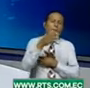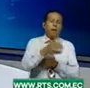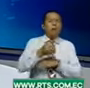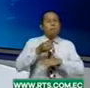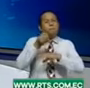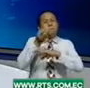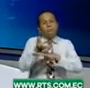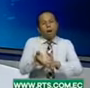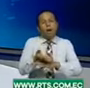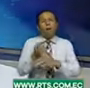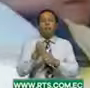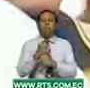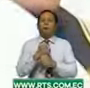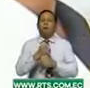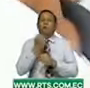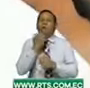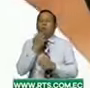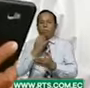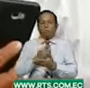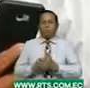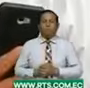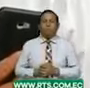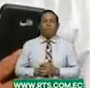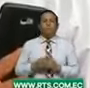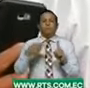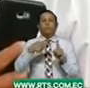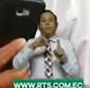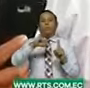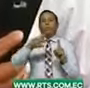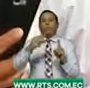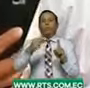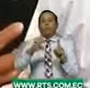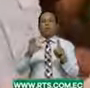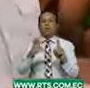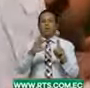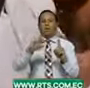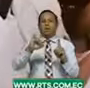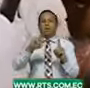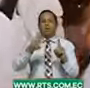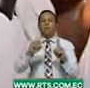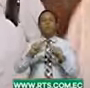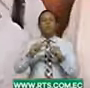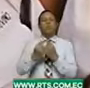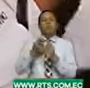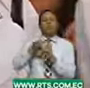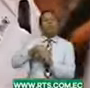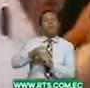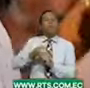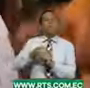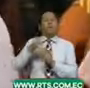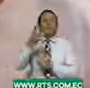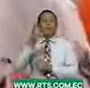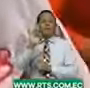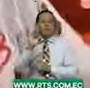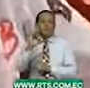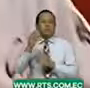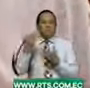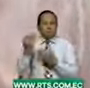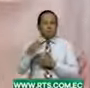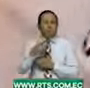trabajo. Jorge Triviño, candidato a la prefectura del Guayas por la lista 18 Pachacutic, recorrió el cantón